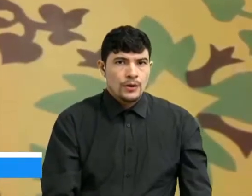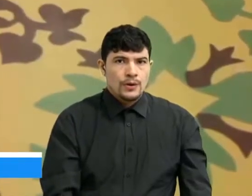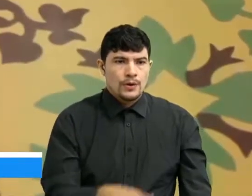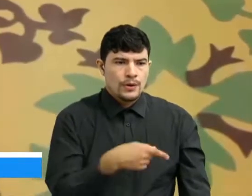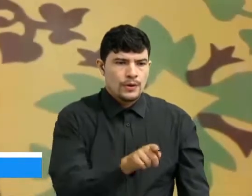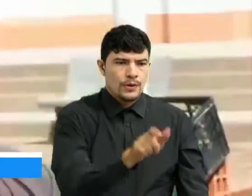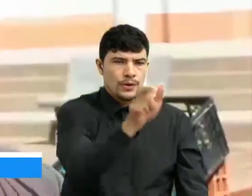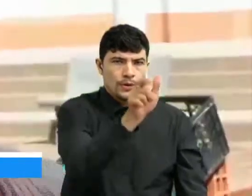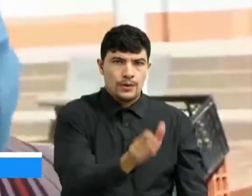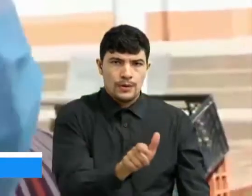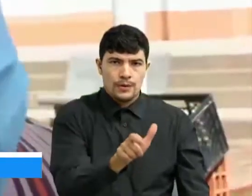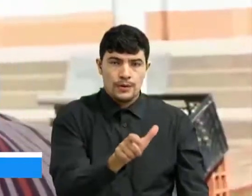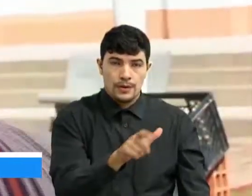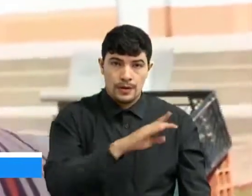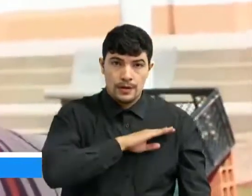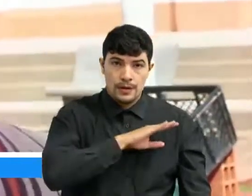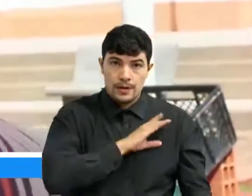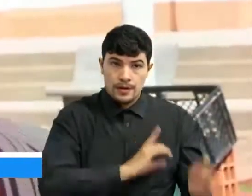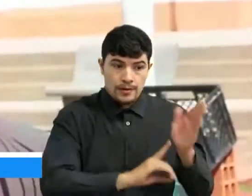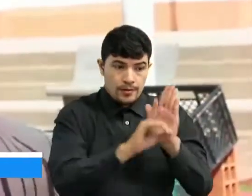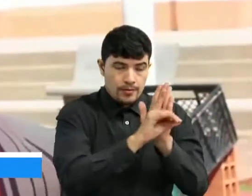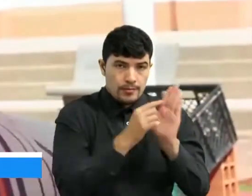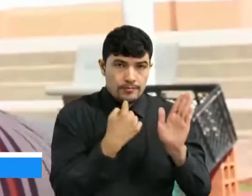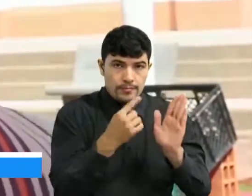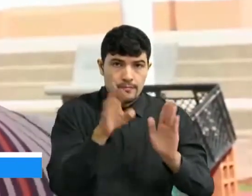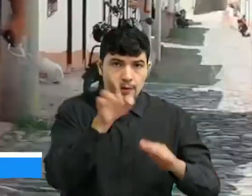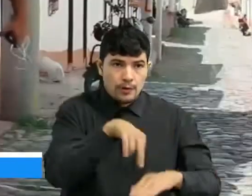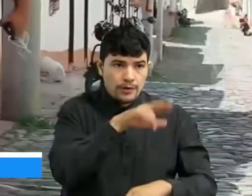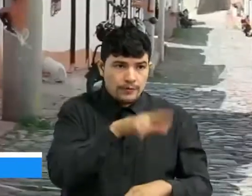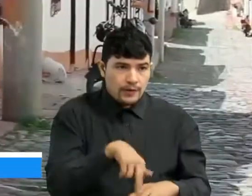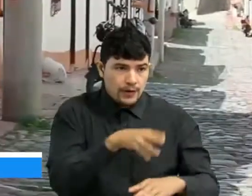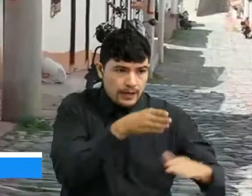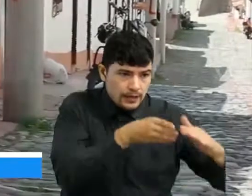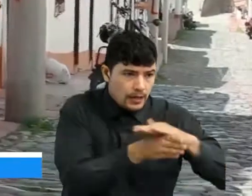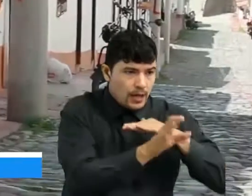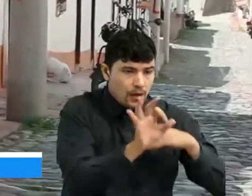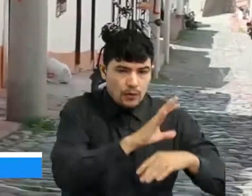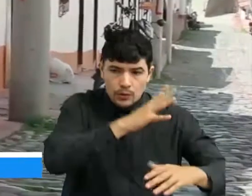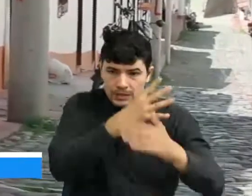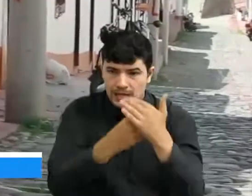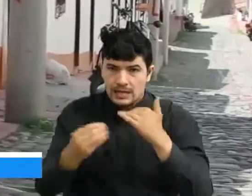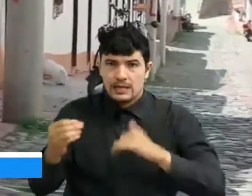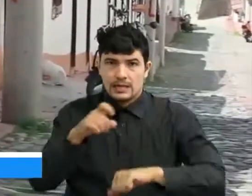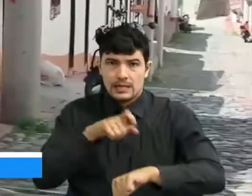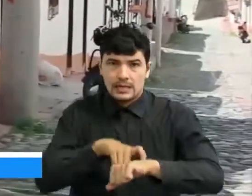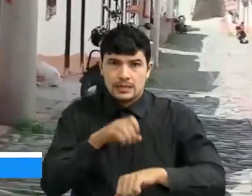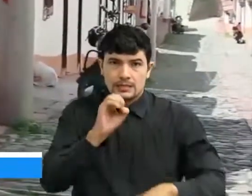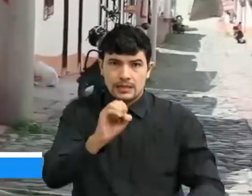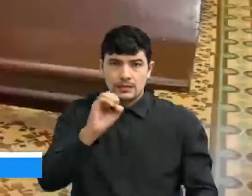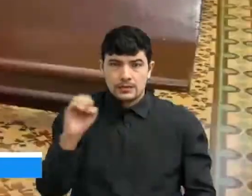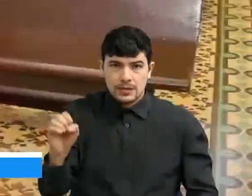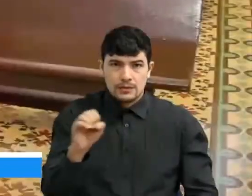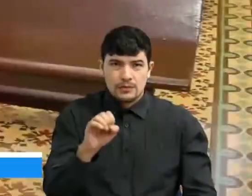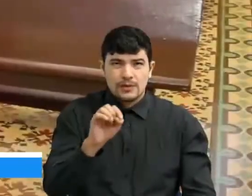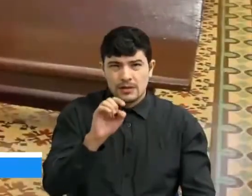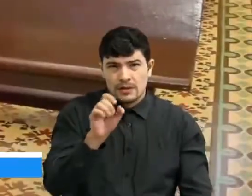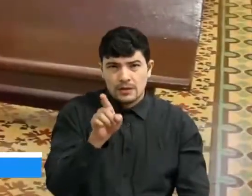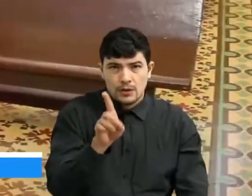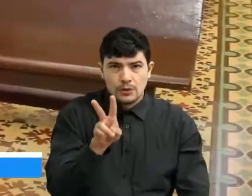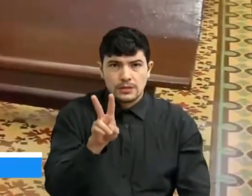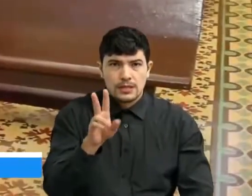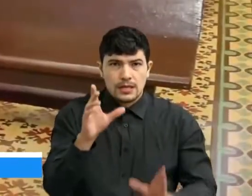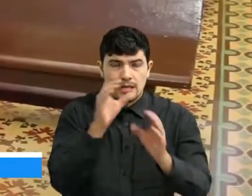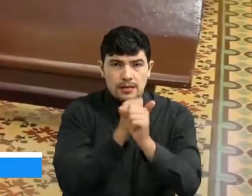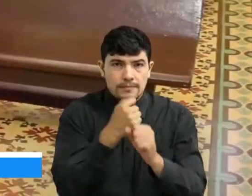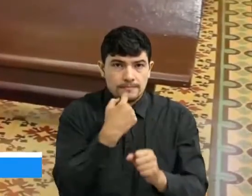sacó un decreto en el cual pues se prohíbe la entrada y la salida de personas a partir de las 00 horas. Decirle a los devotos que